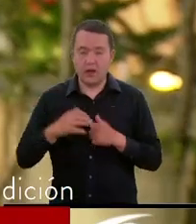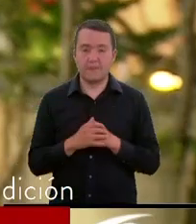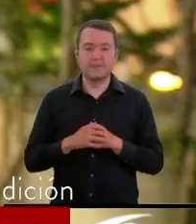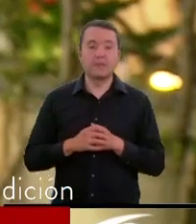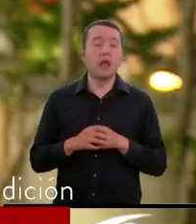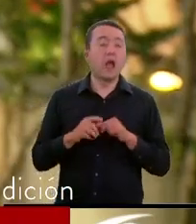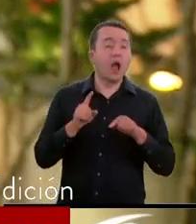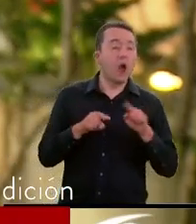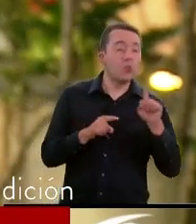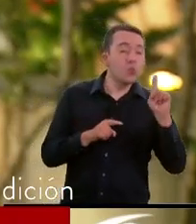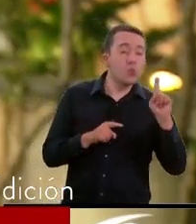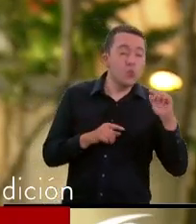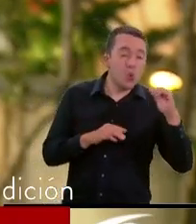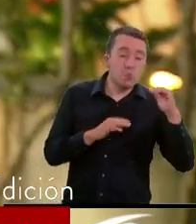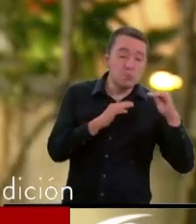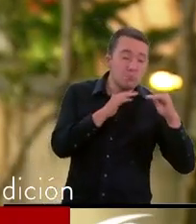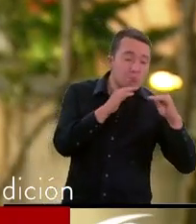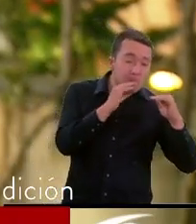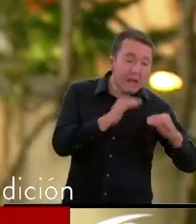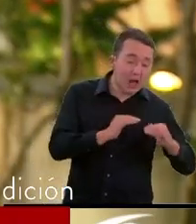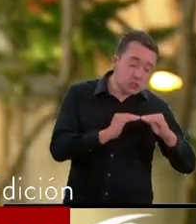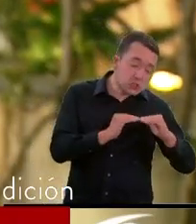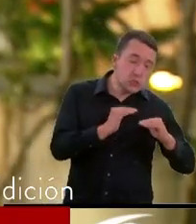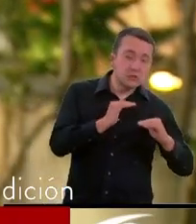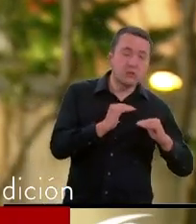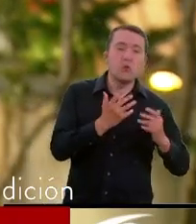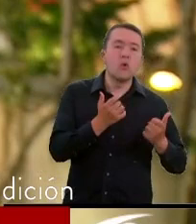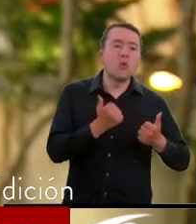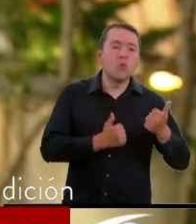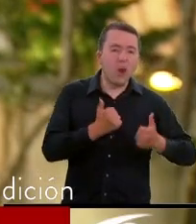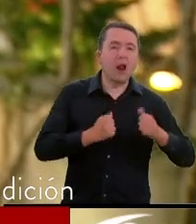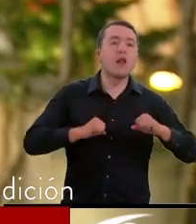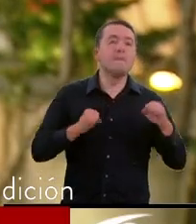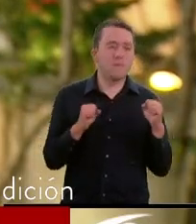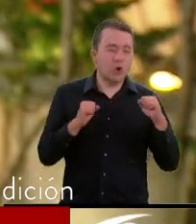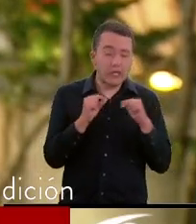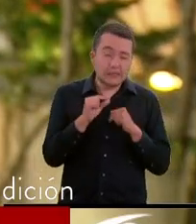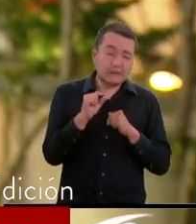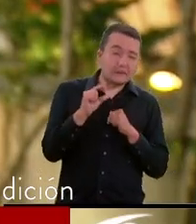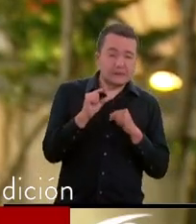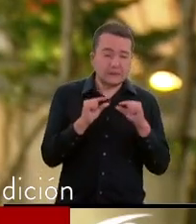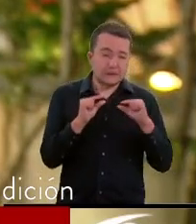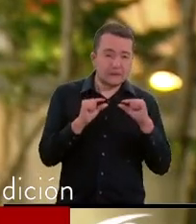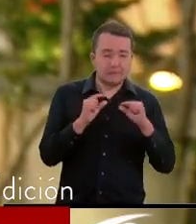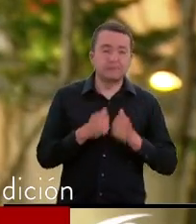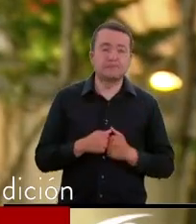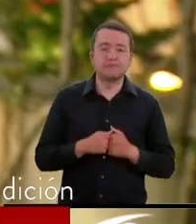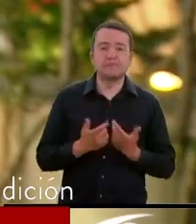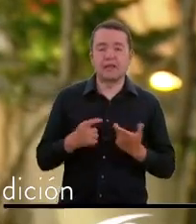el menor índice de inflación es la capital de Colombia, Bogotá. Desde el norte de Bogotá, Sol Suárez Jaramillo, Última Edición.